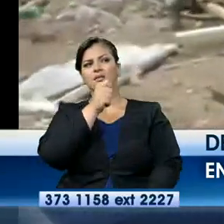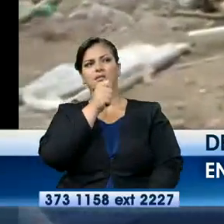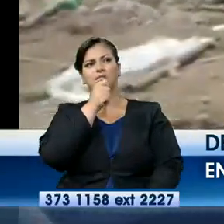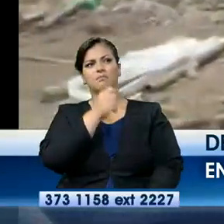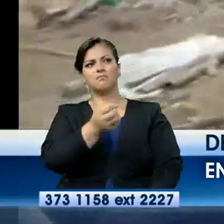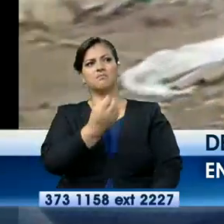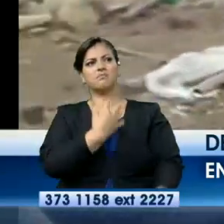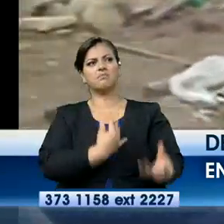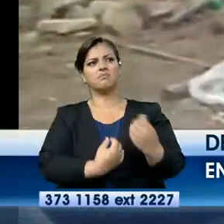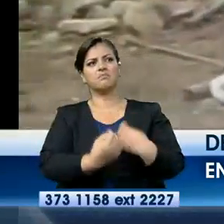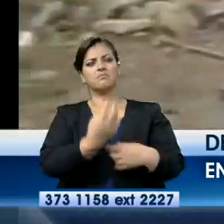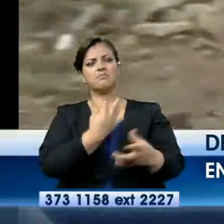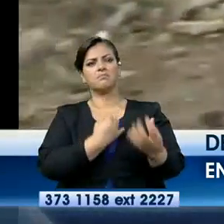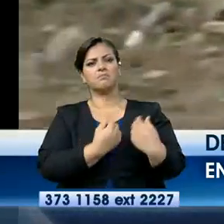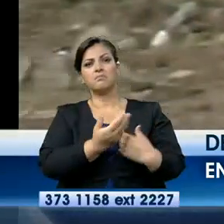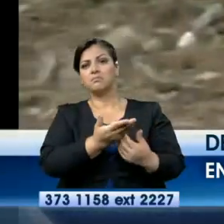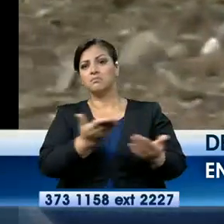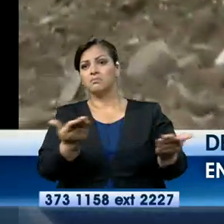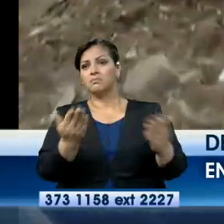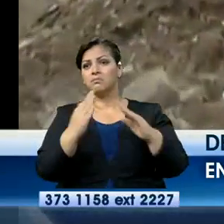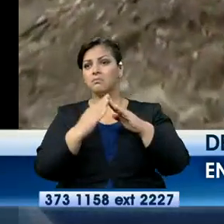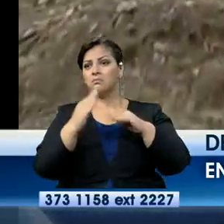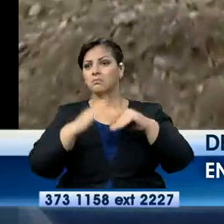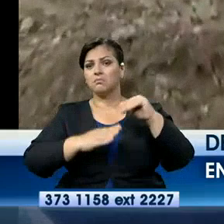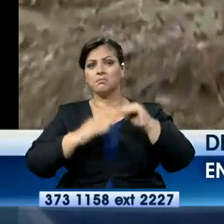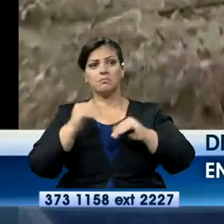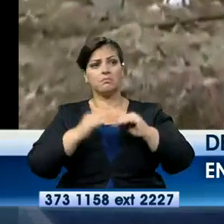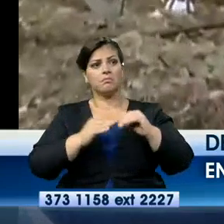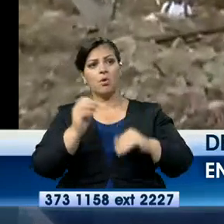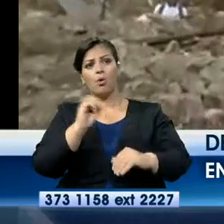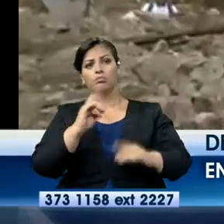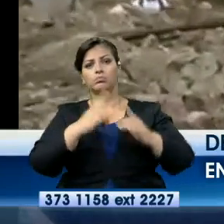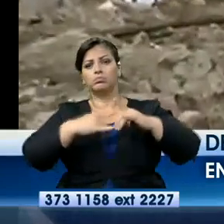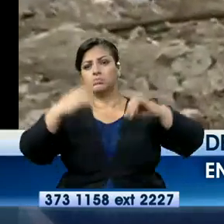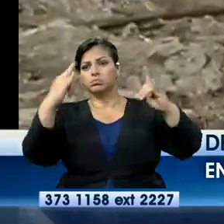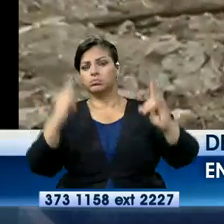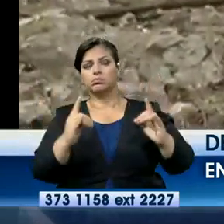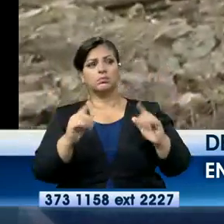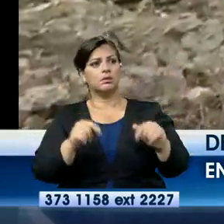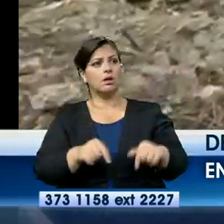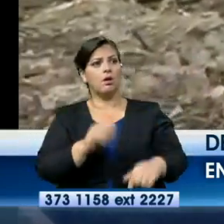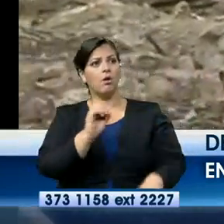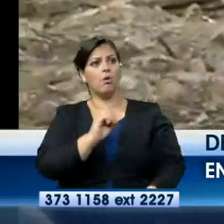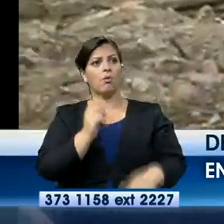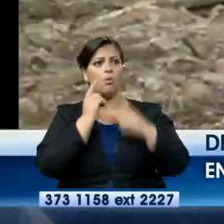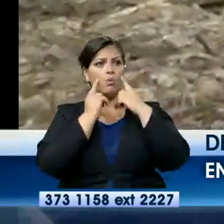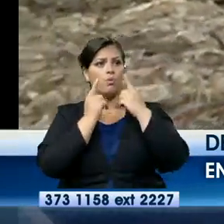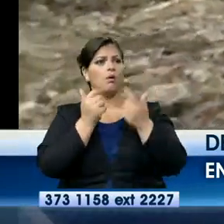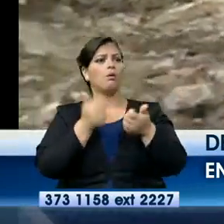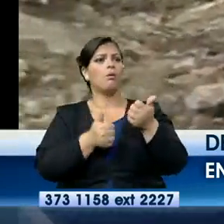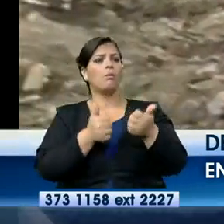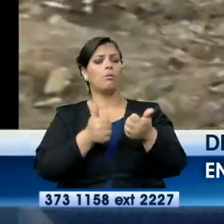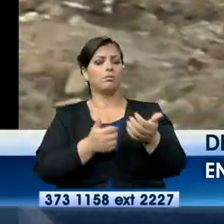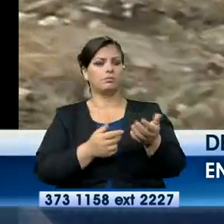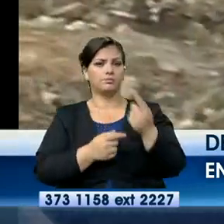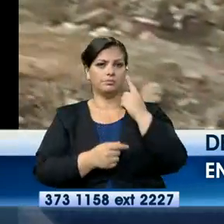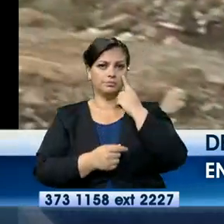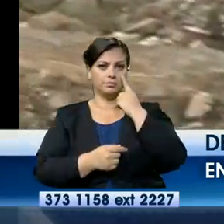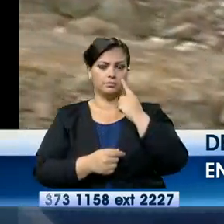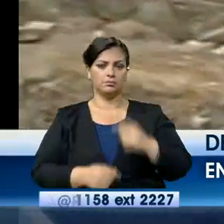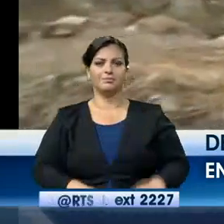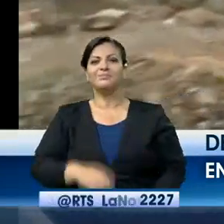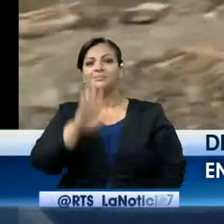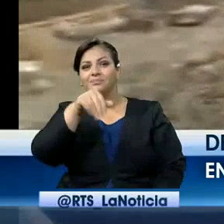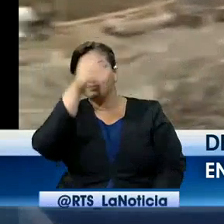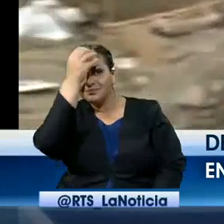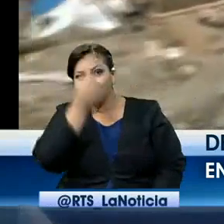aquí porque cuidaban producto de la orden que en su momento hayan recibido. Veamos, mi estimado. Amigo,